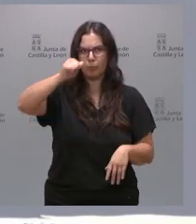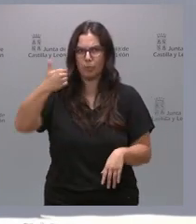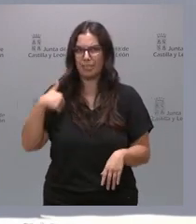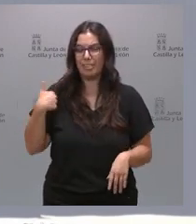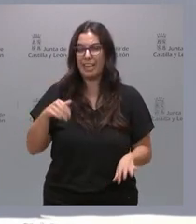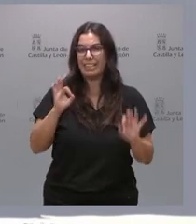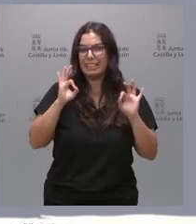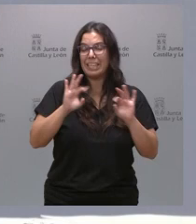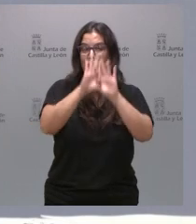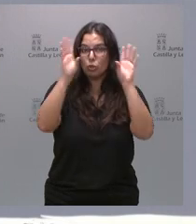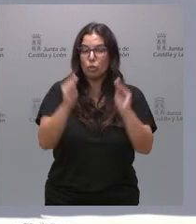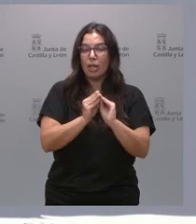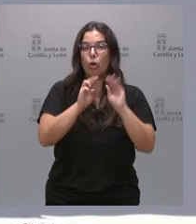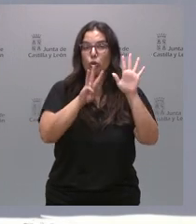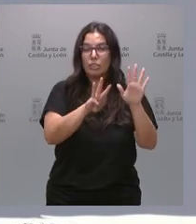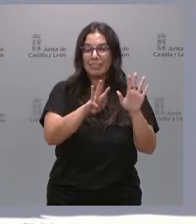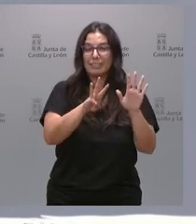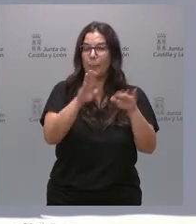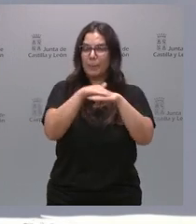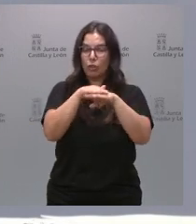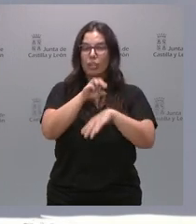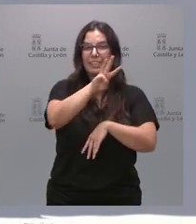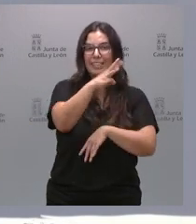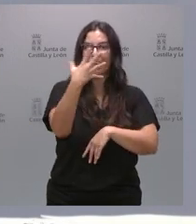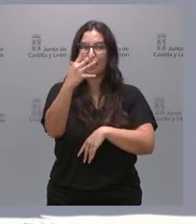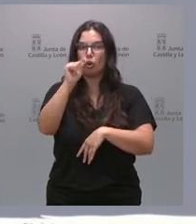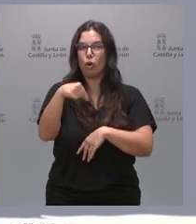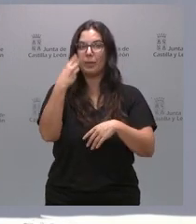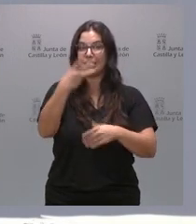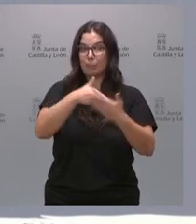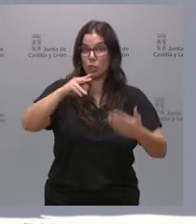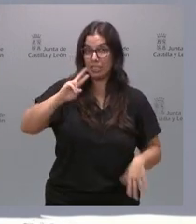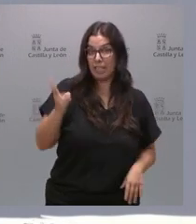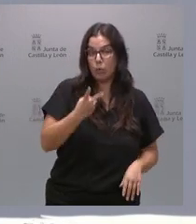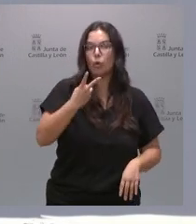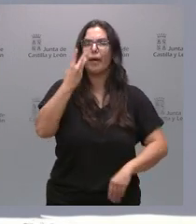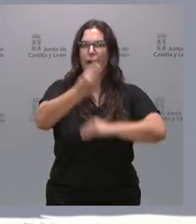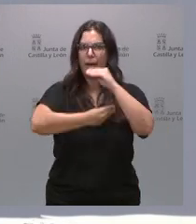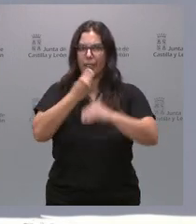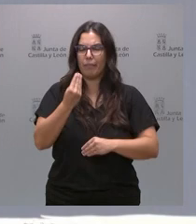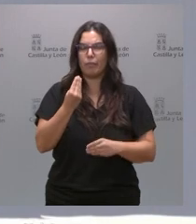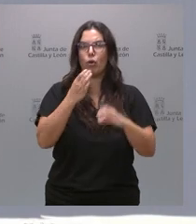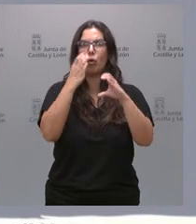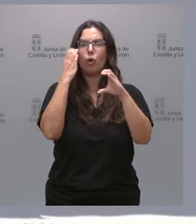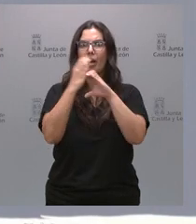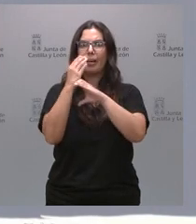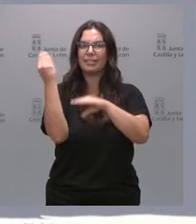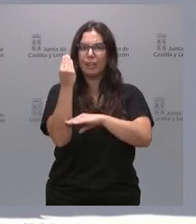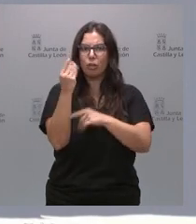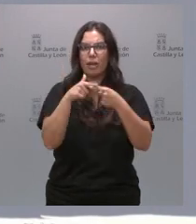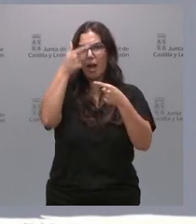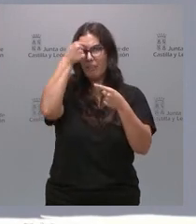por un importe de 80 perdón de 35,3 millones de euros se están actuando en las estaciones de autobuses de